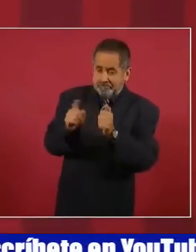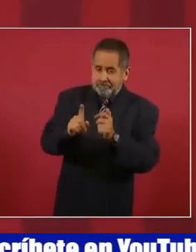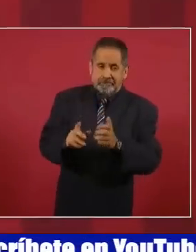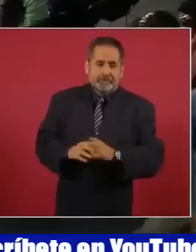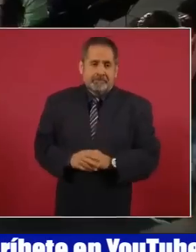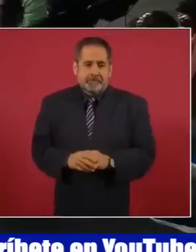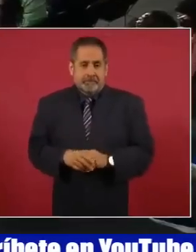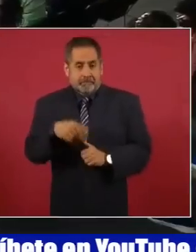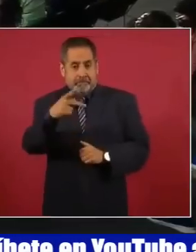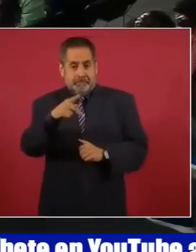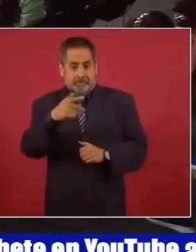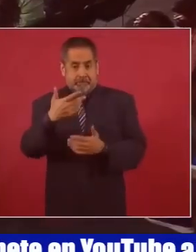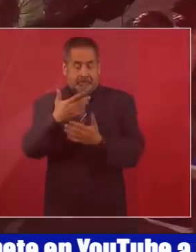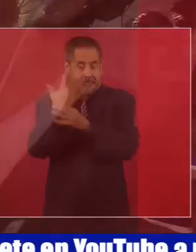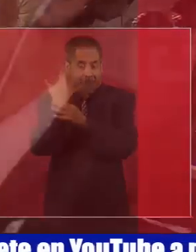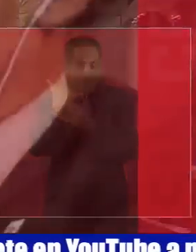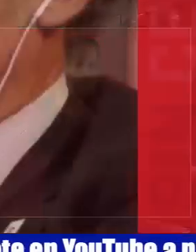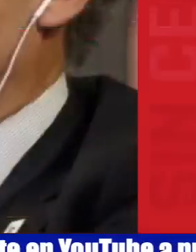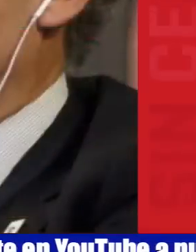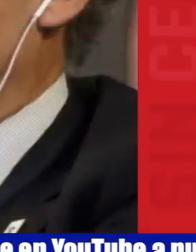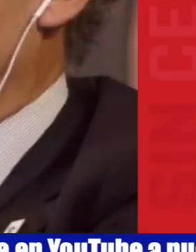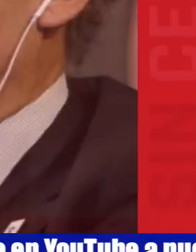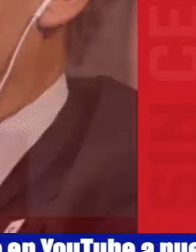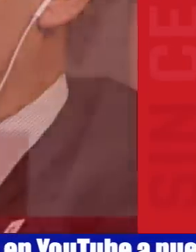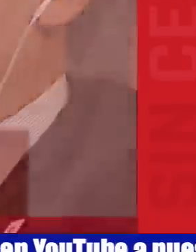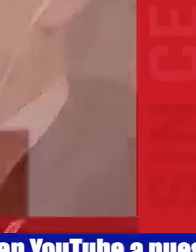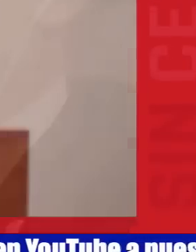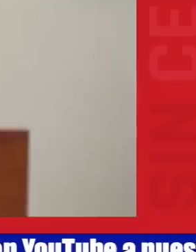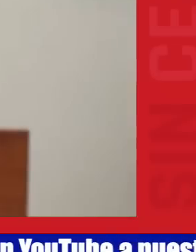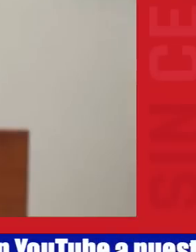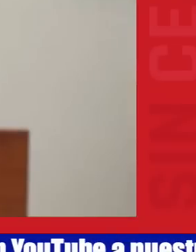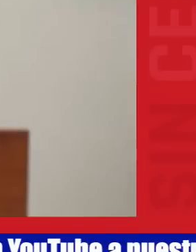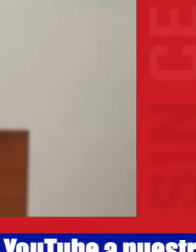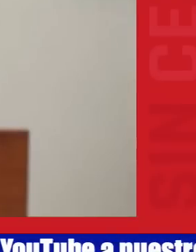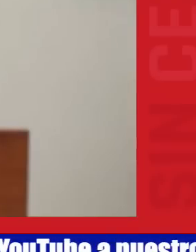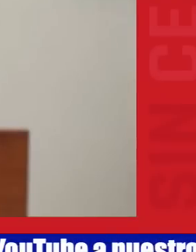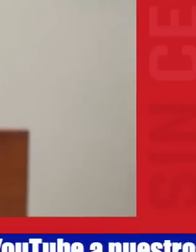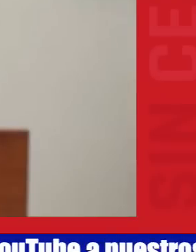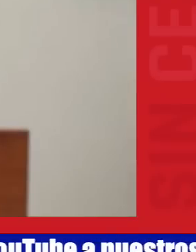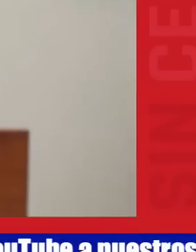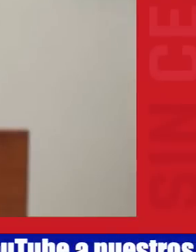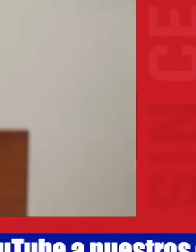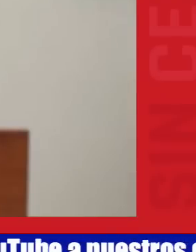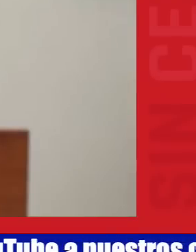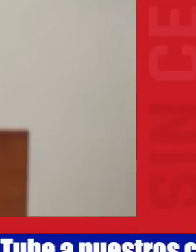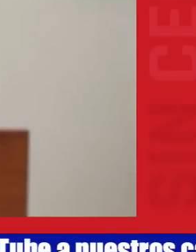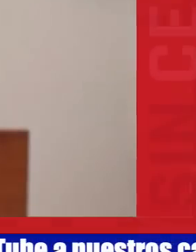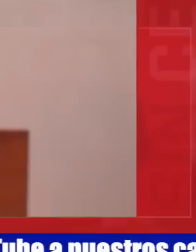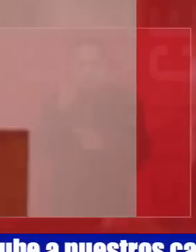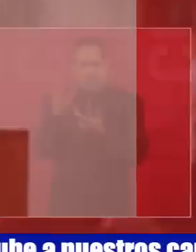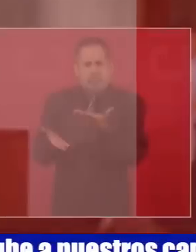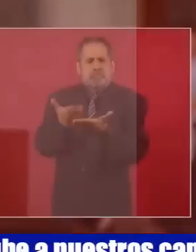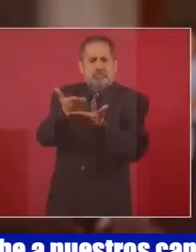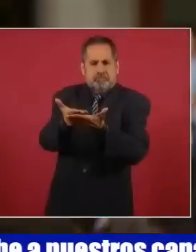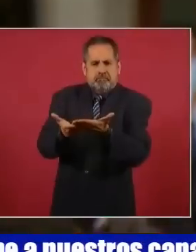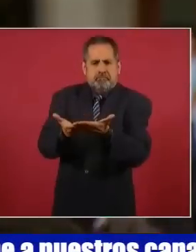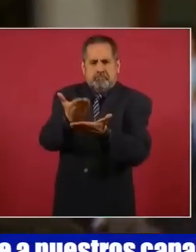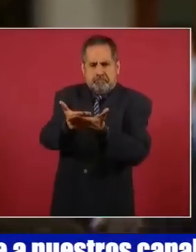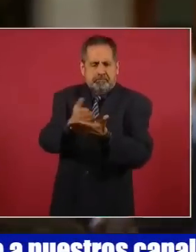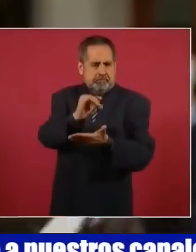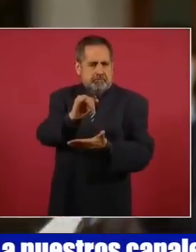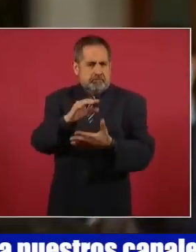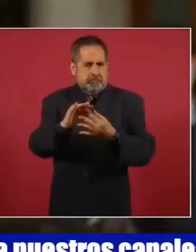y a Peña. Pues ahí más o menos, sí. Sí, sí, sí. Hay que reconocer que en Univisión sí llevaron, por ejemplo, lo de la